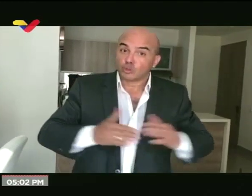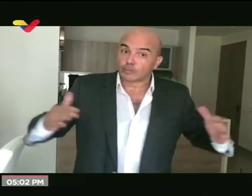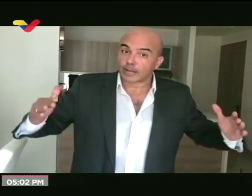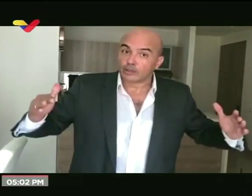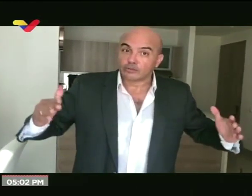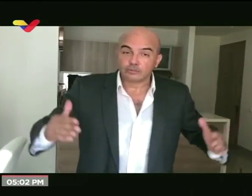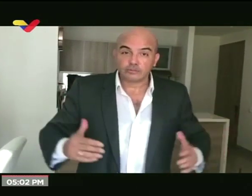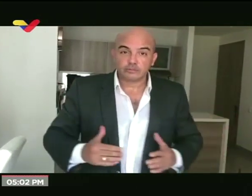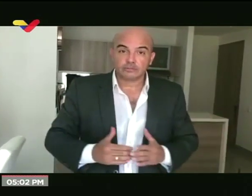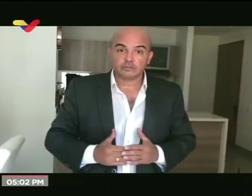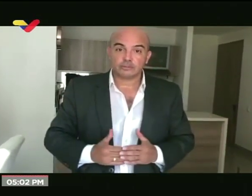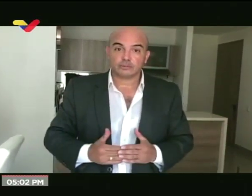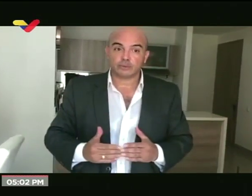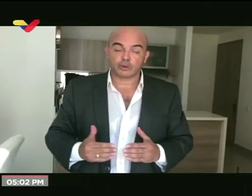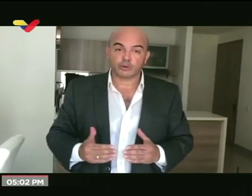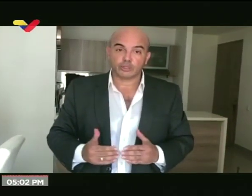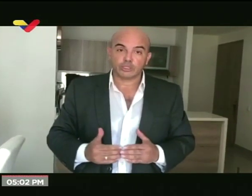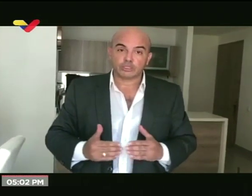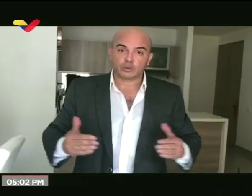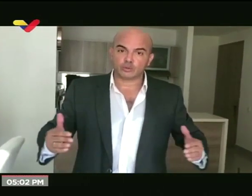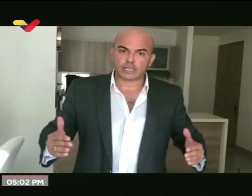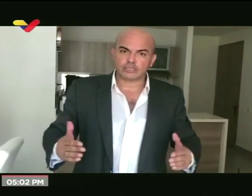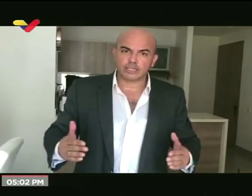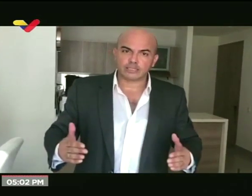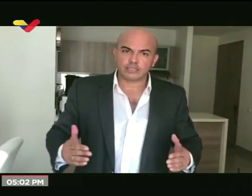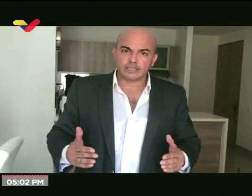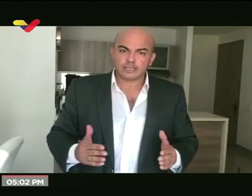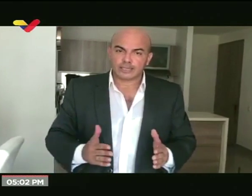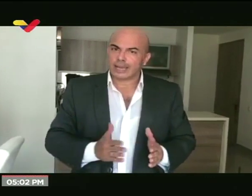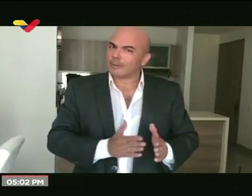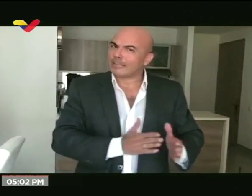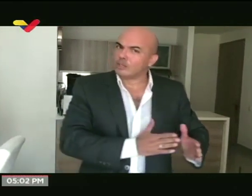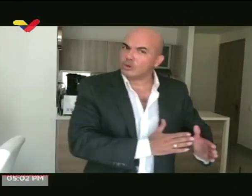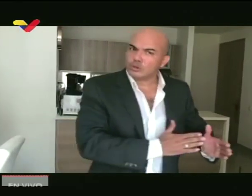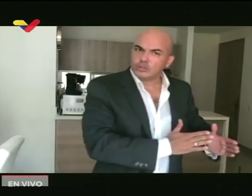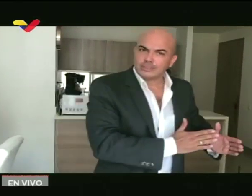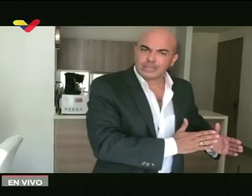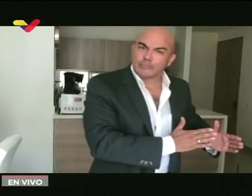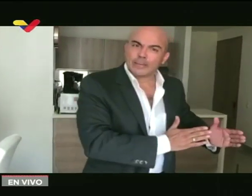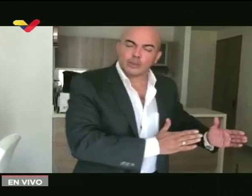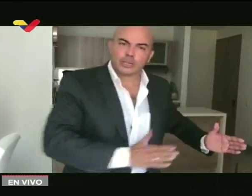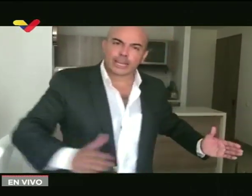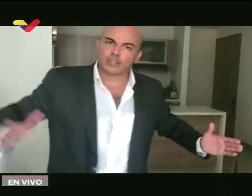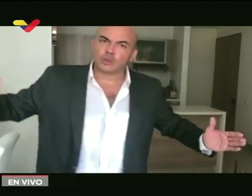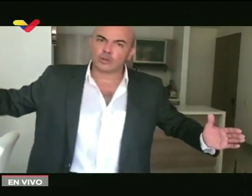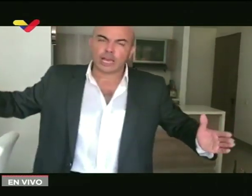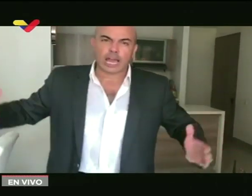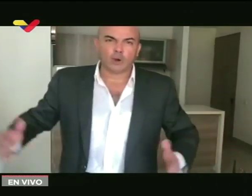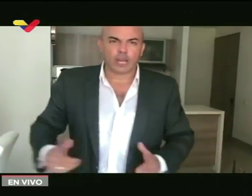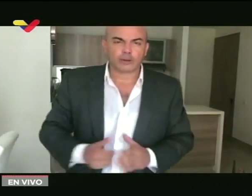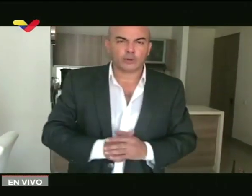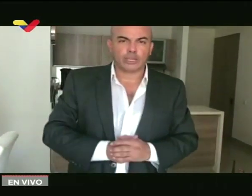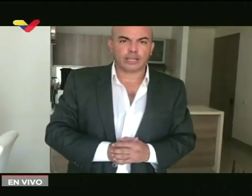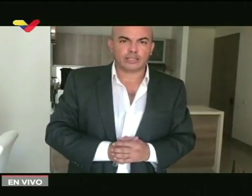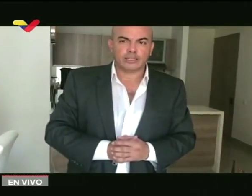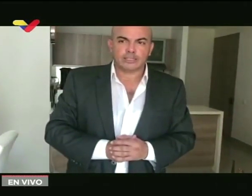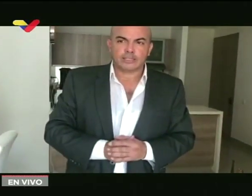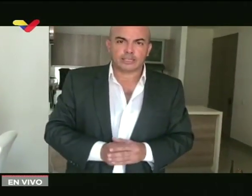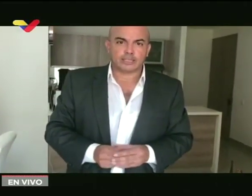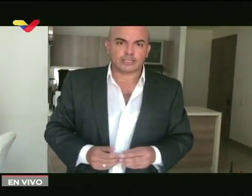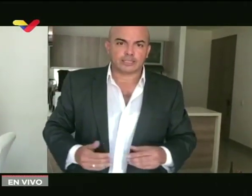Teníamos todo preparado, pero circunstancias que se han venido generando a lo